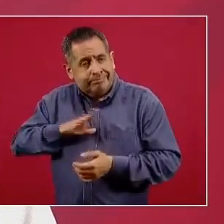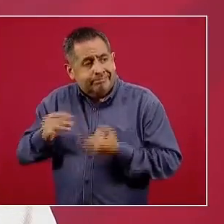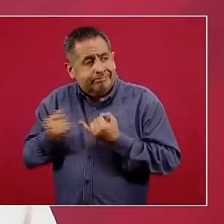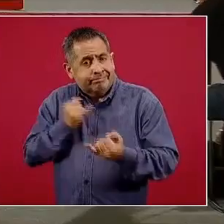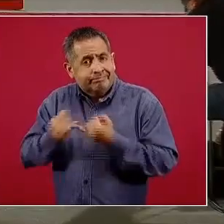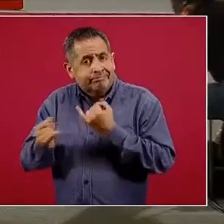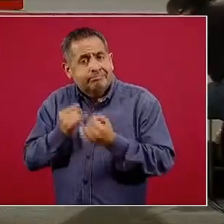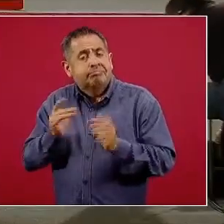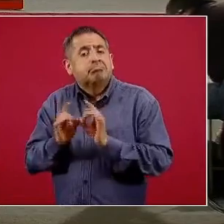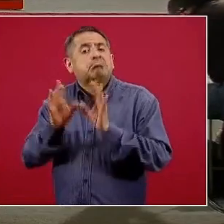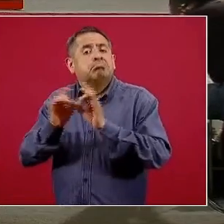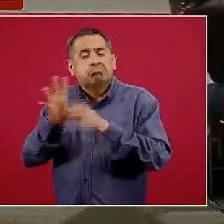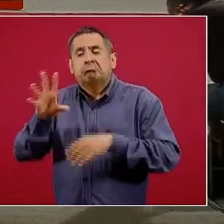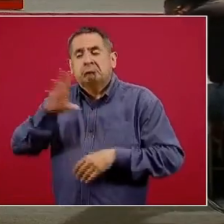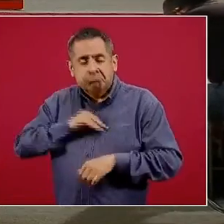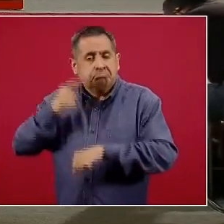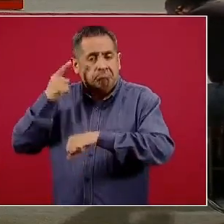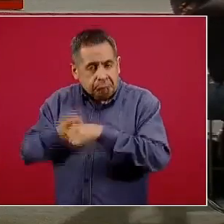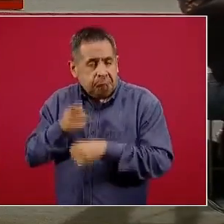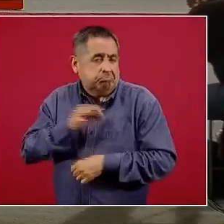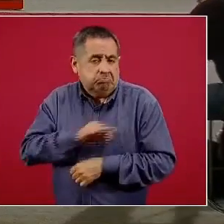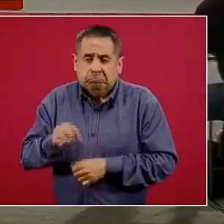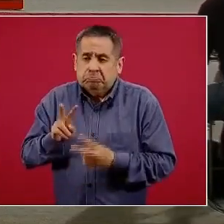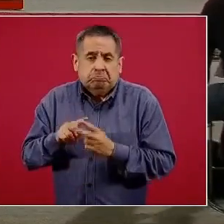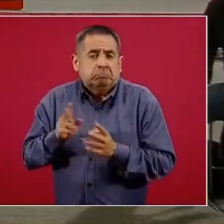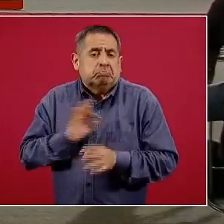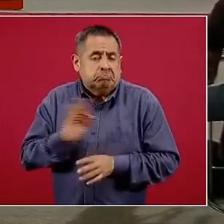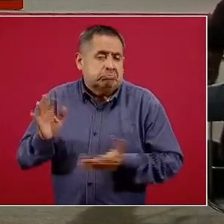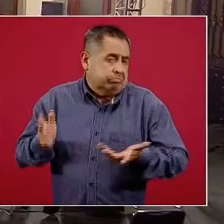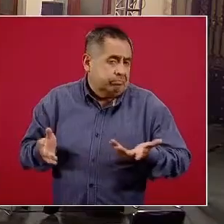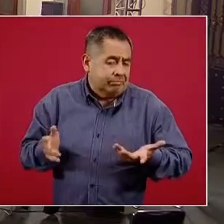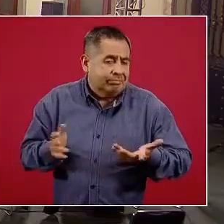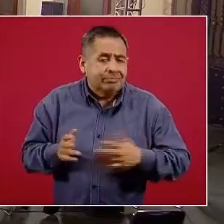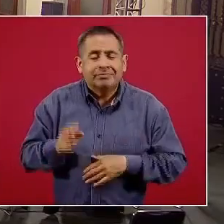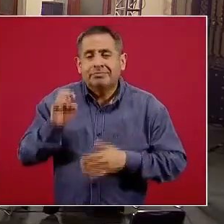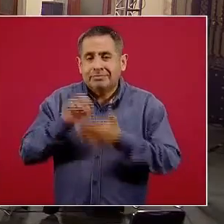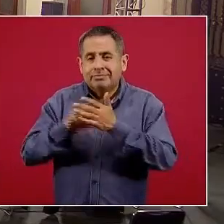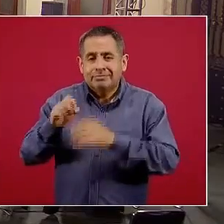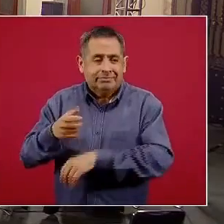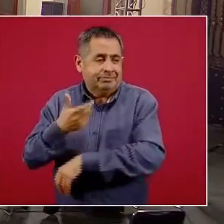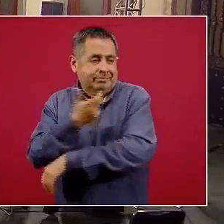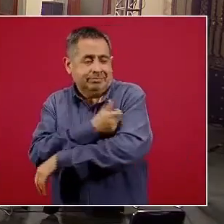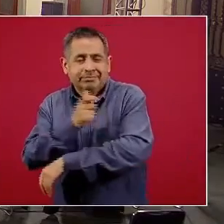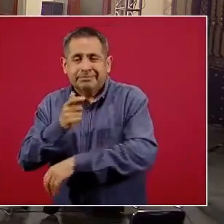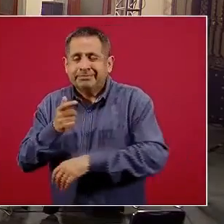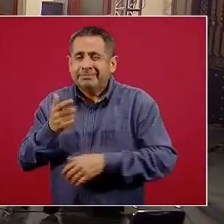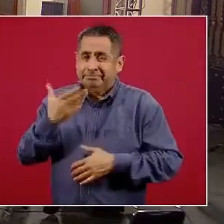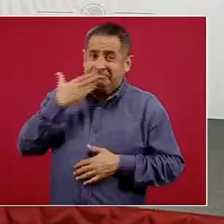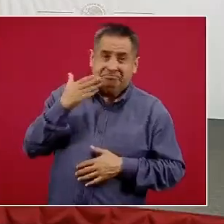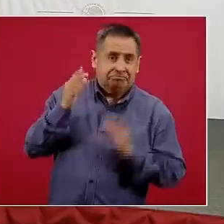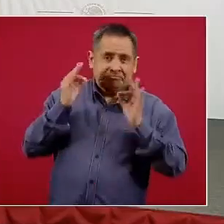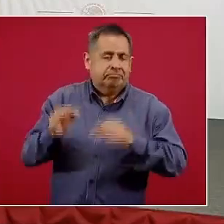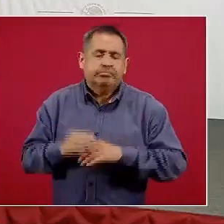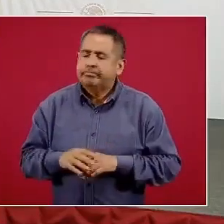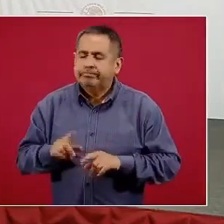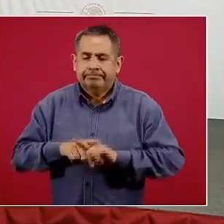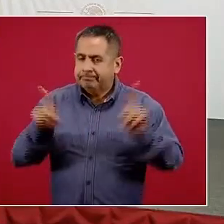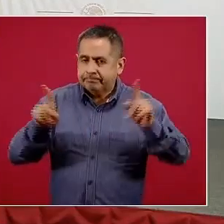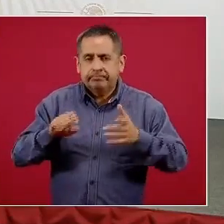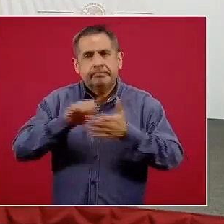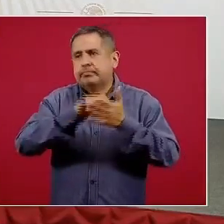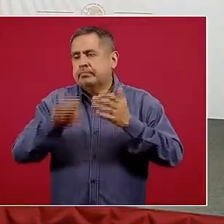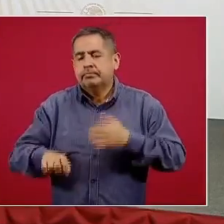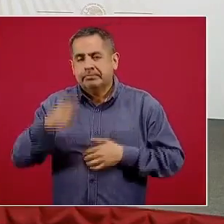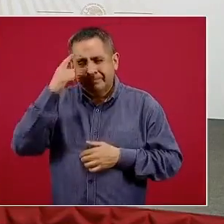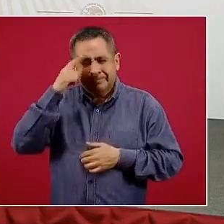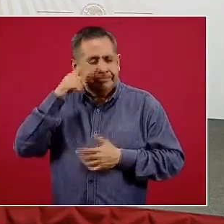probabilidad de complicaciones. Es decir, es una vacuna bastante mala. Compárese con